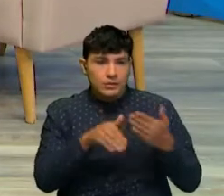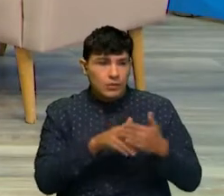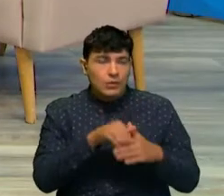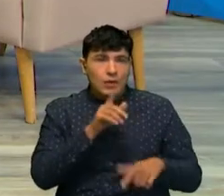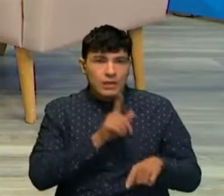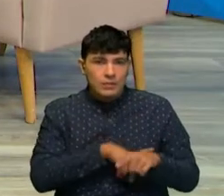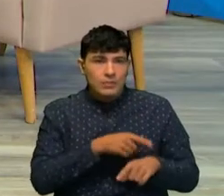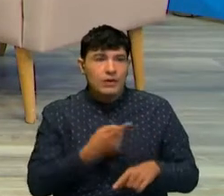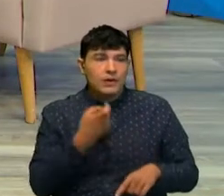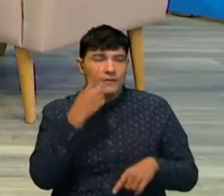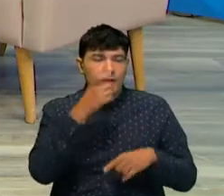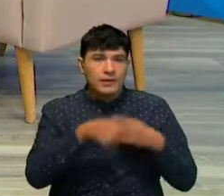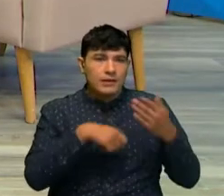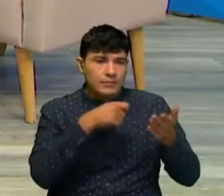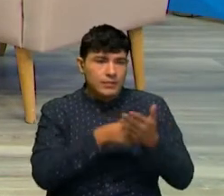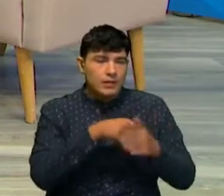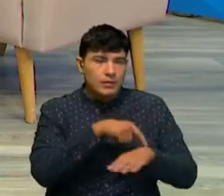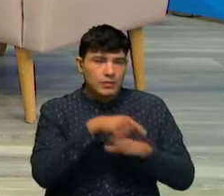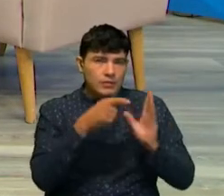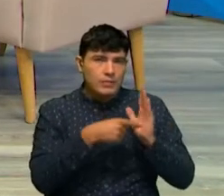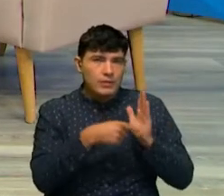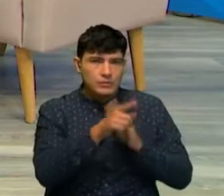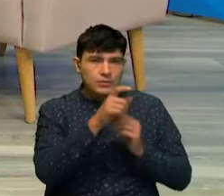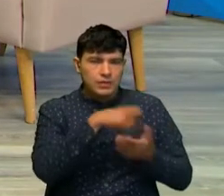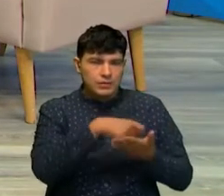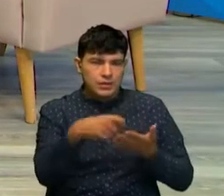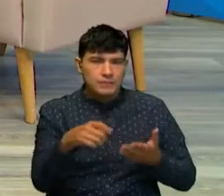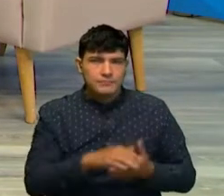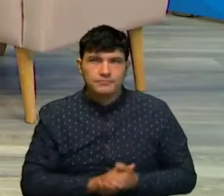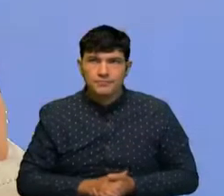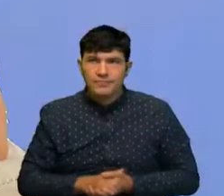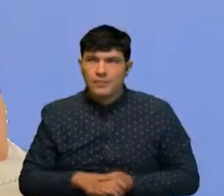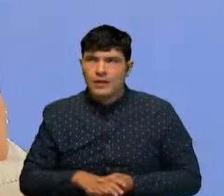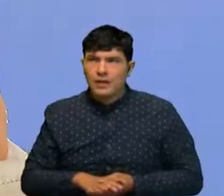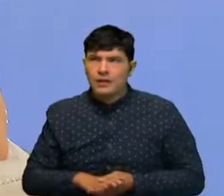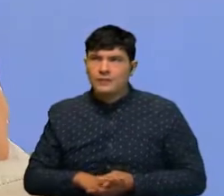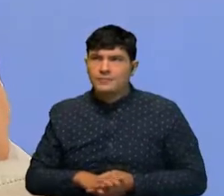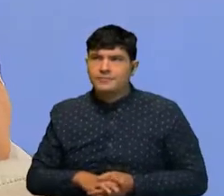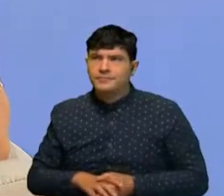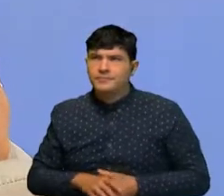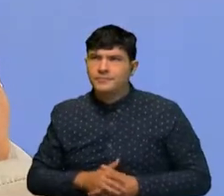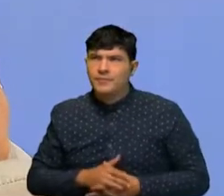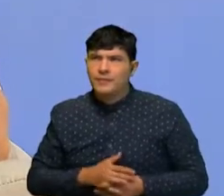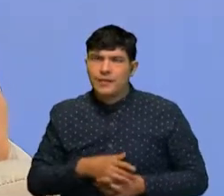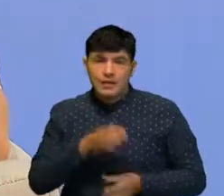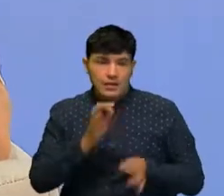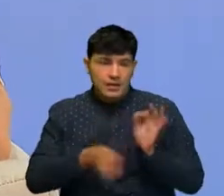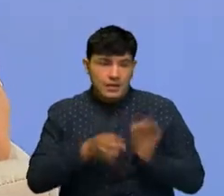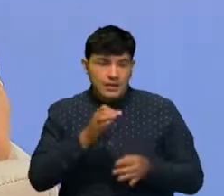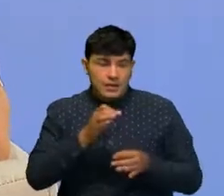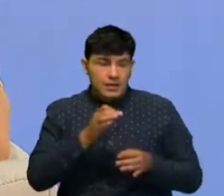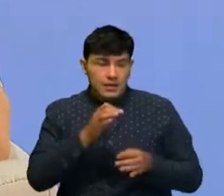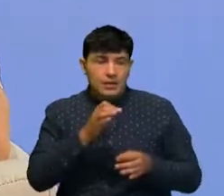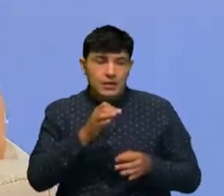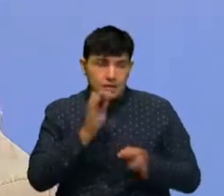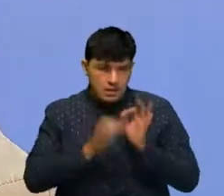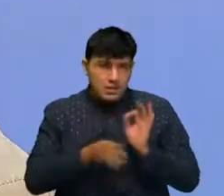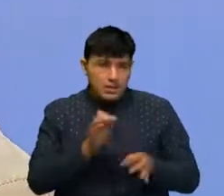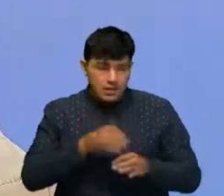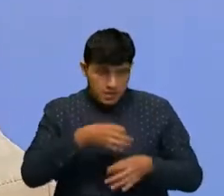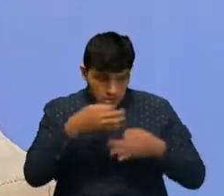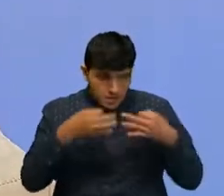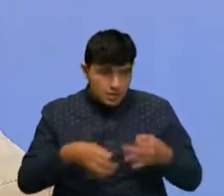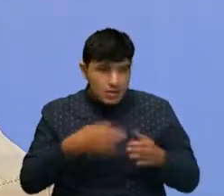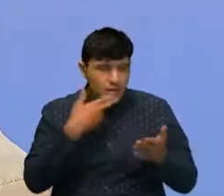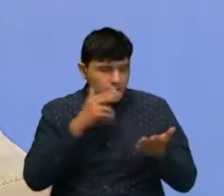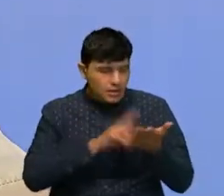tiempo que le hizo falta para cumplir el contrato. Si la terminación se lo dan por una justa causa, deben decirle en la